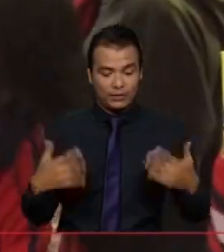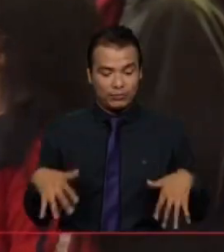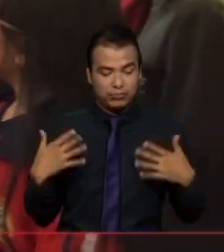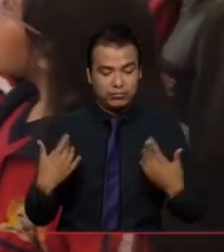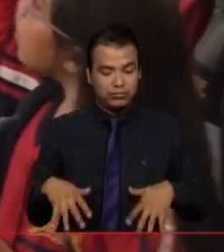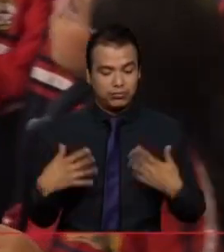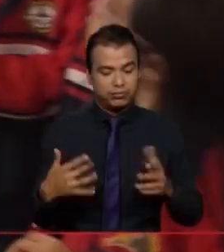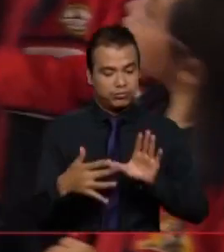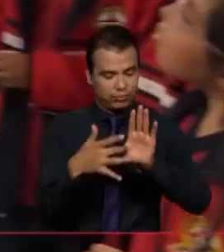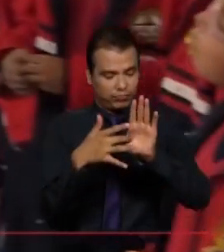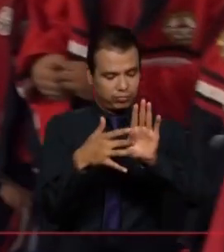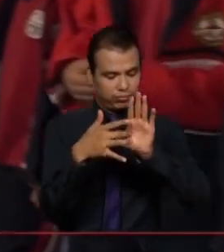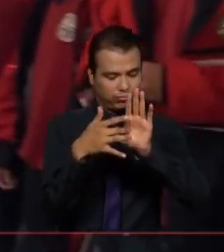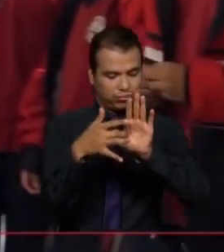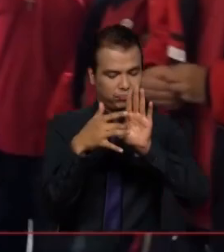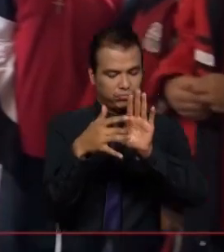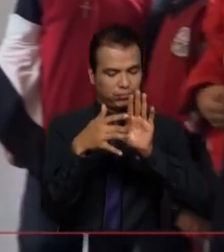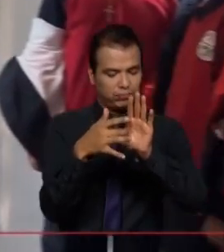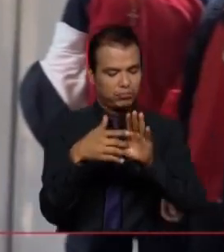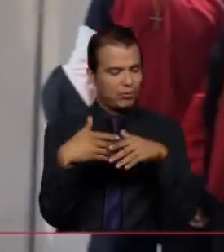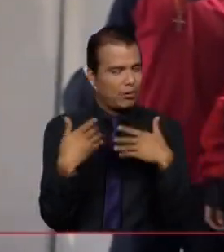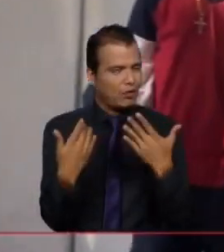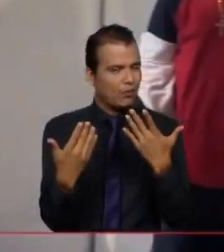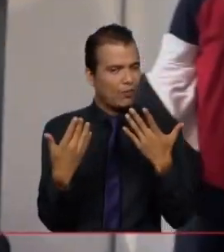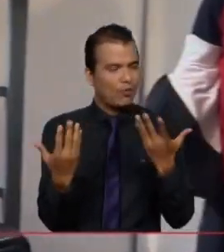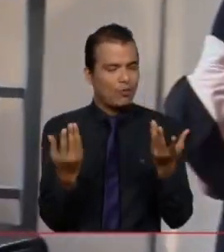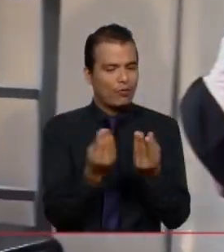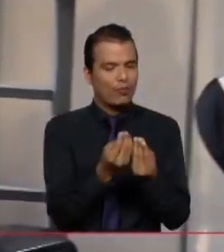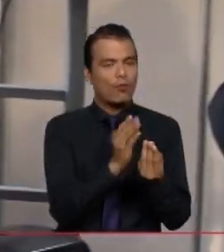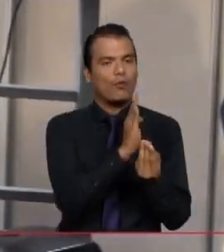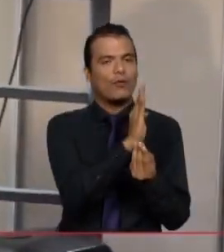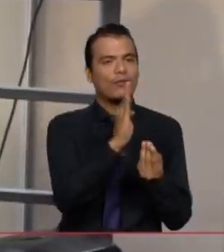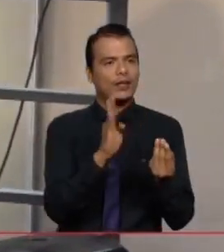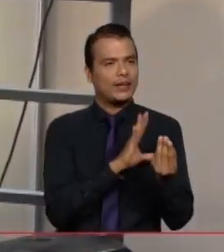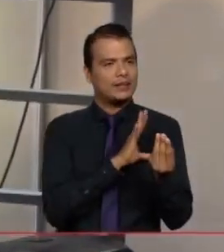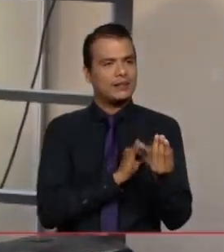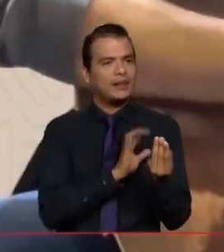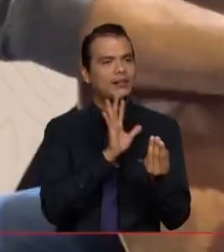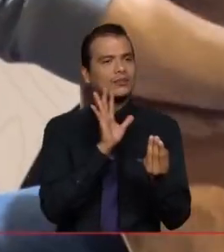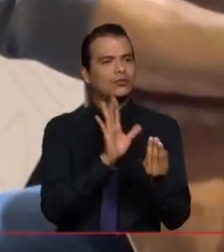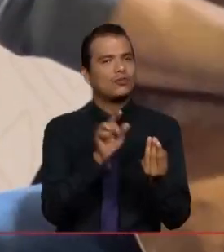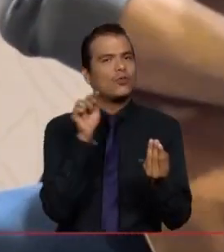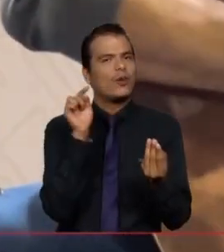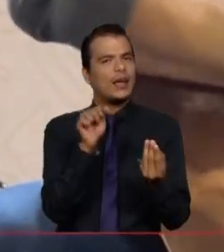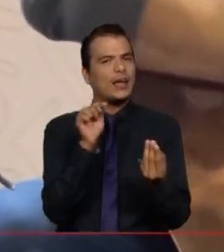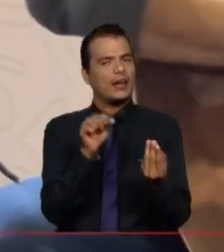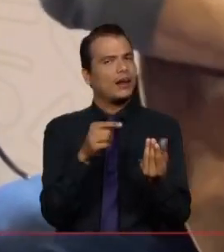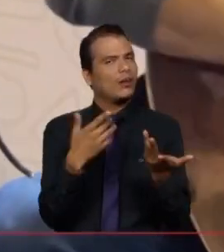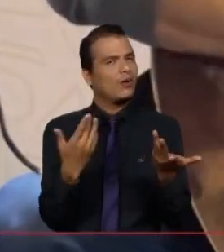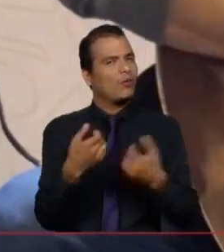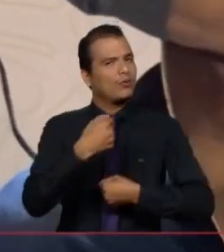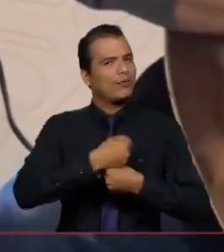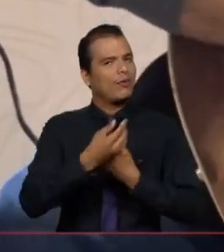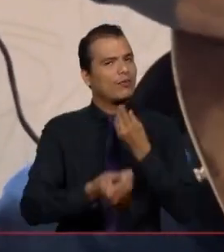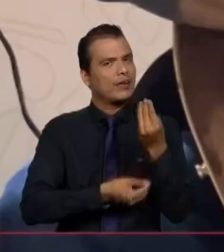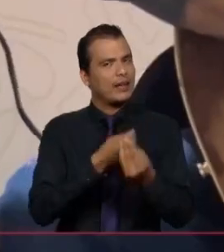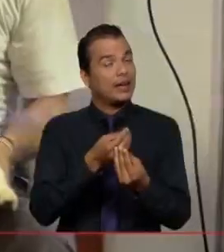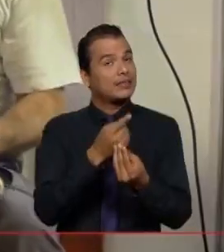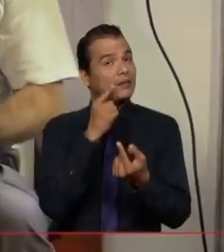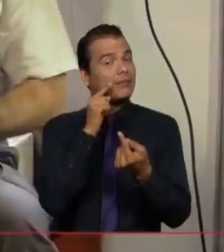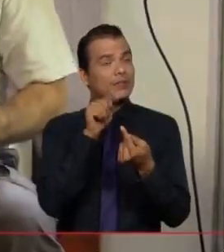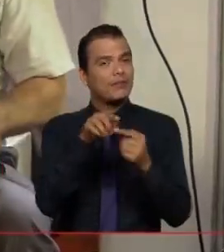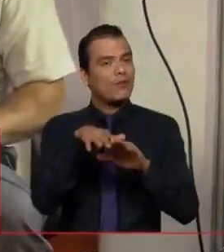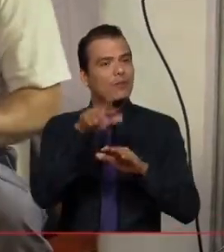el trabajo que se hace desde la red de bibliotecas públicas de la ciudad, especialmente por la apuesta de las bibliotecas verdes